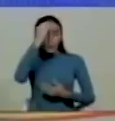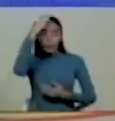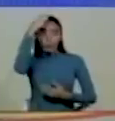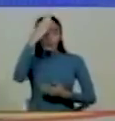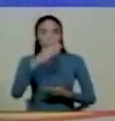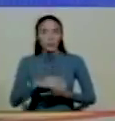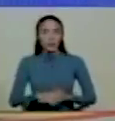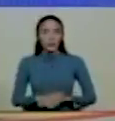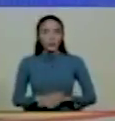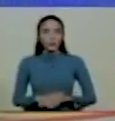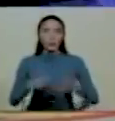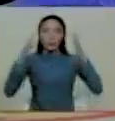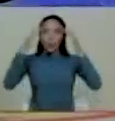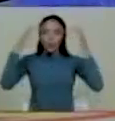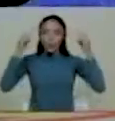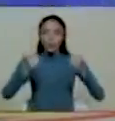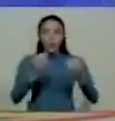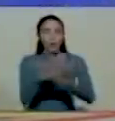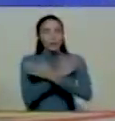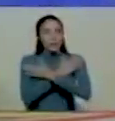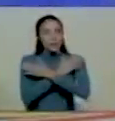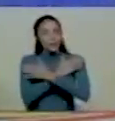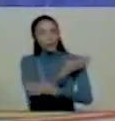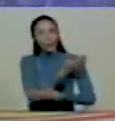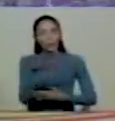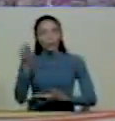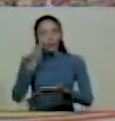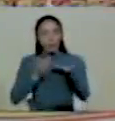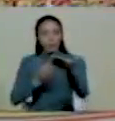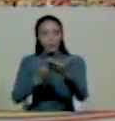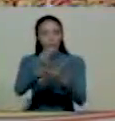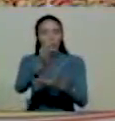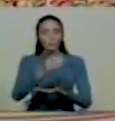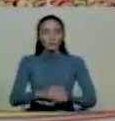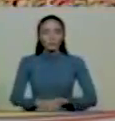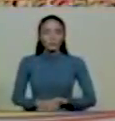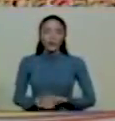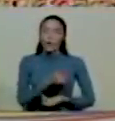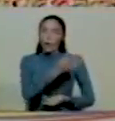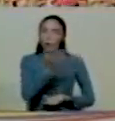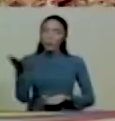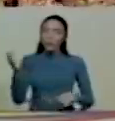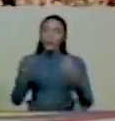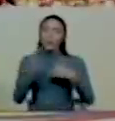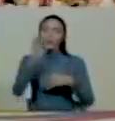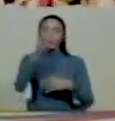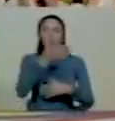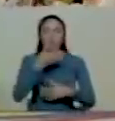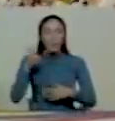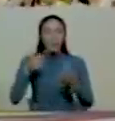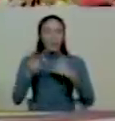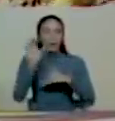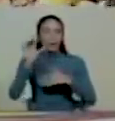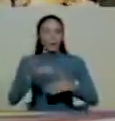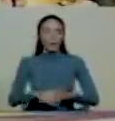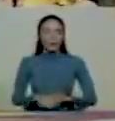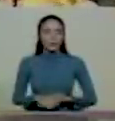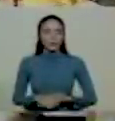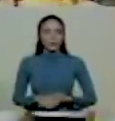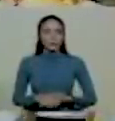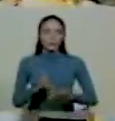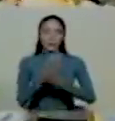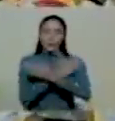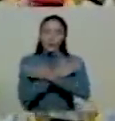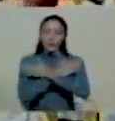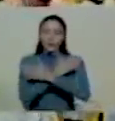su calidad profesional. Los felicito, muchachos. Sigan adelante. Son dueños ustedes de un futuro grande, el futuro de la